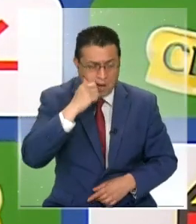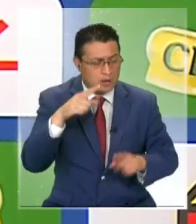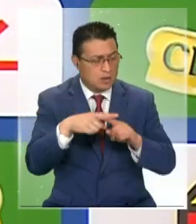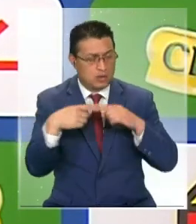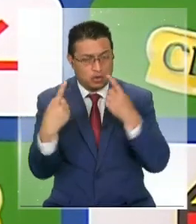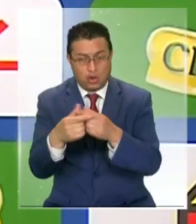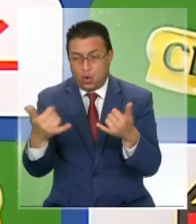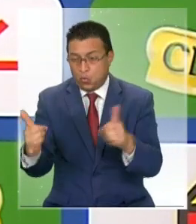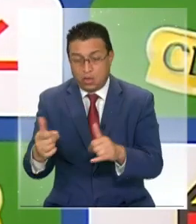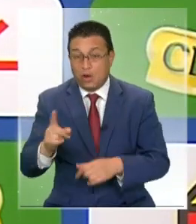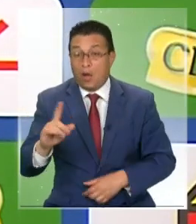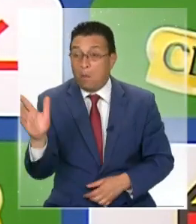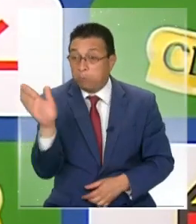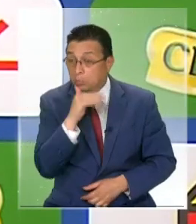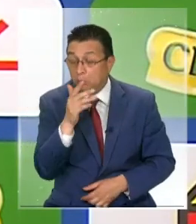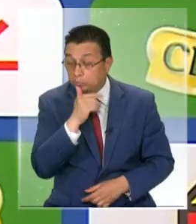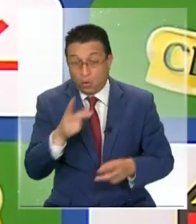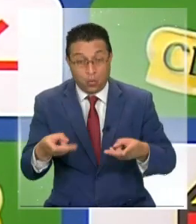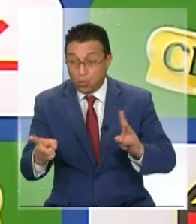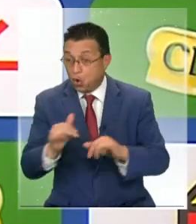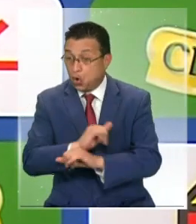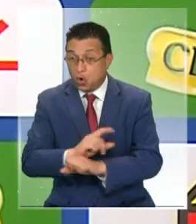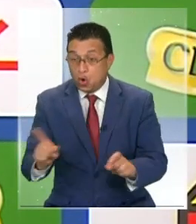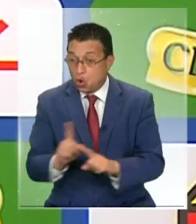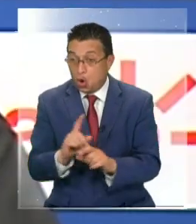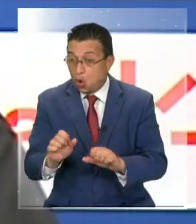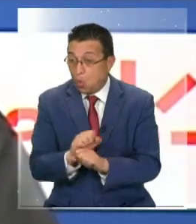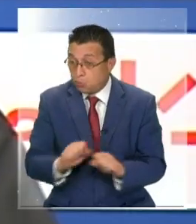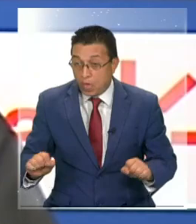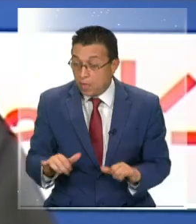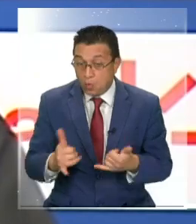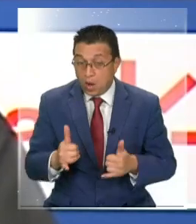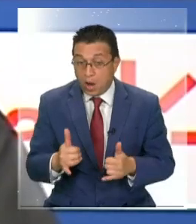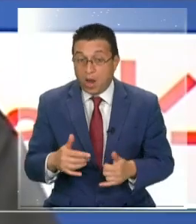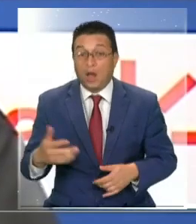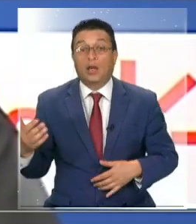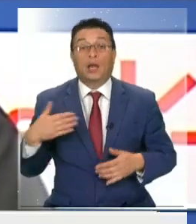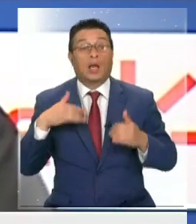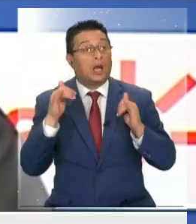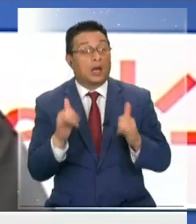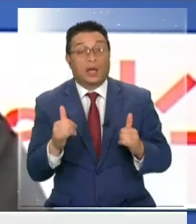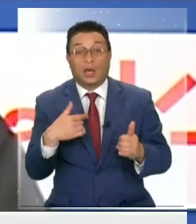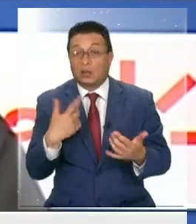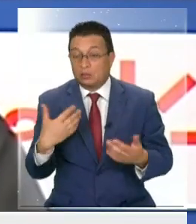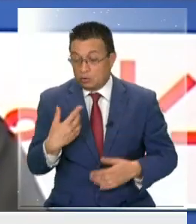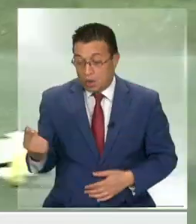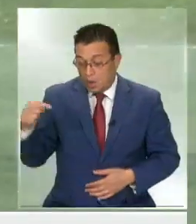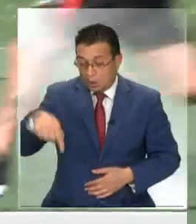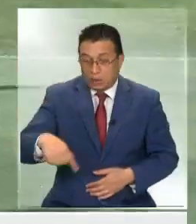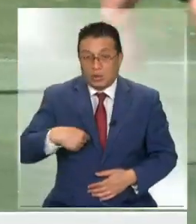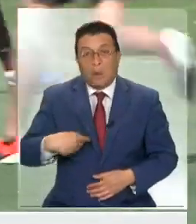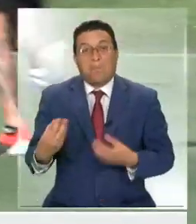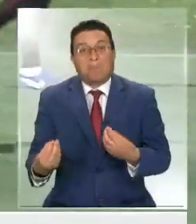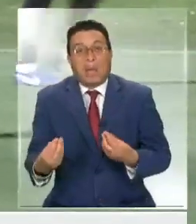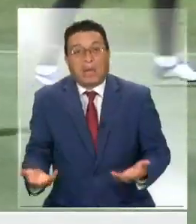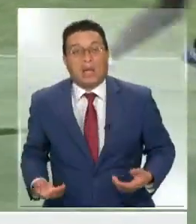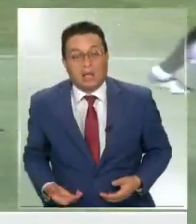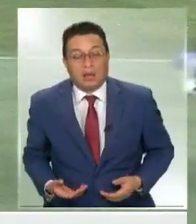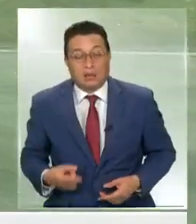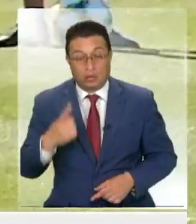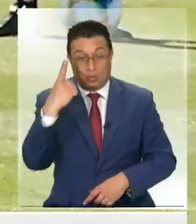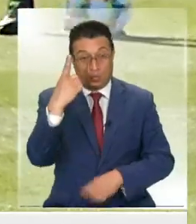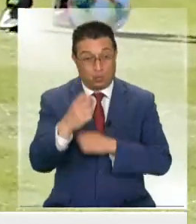humano, que son los jugadores, no están disponibles por uno u otro factor, el espíritu de estar yo aquí se pierde. Hace un